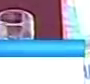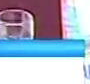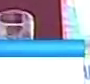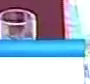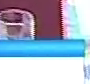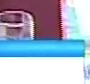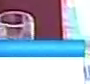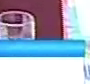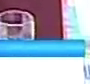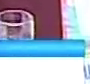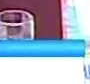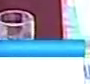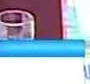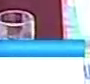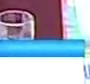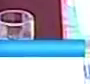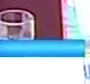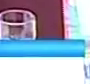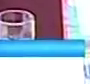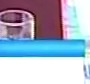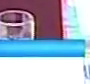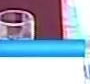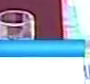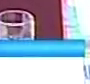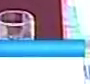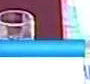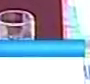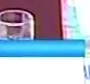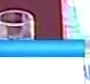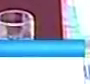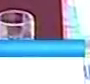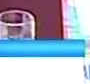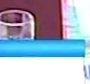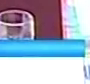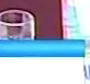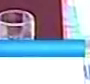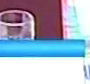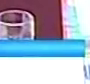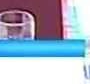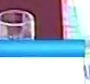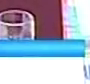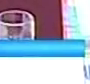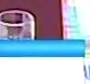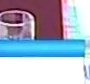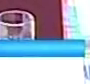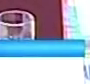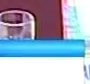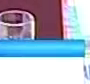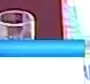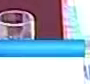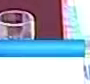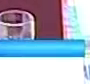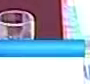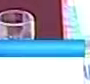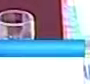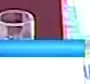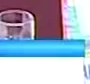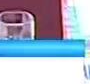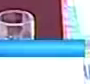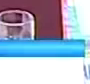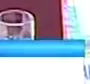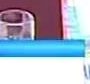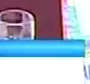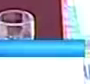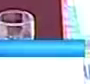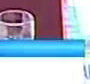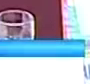debate. Y finalmente también para el día martes a las 9:30 de la mañana en la siguiente semana, estamos citando a todos